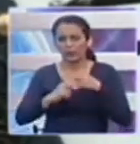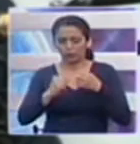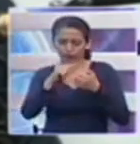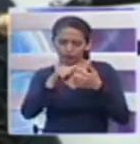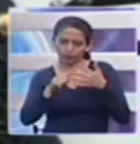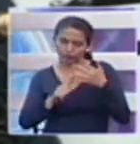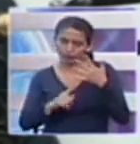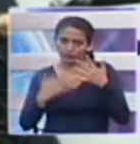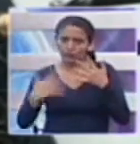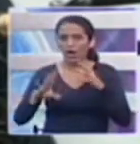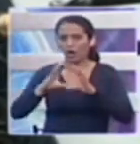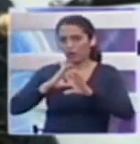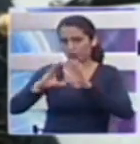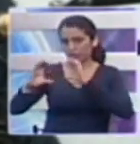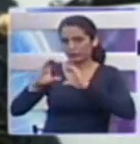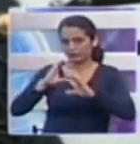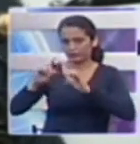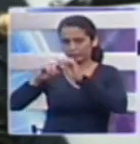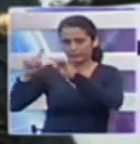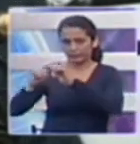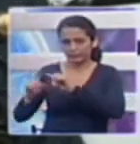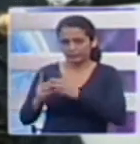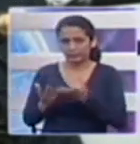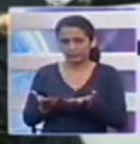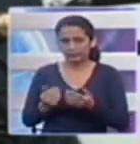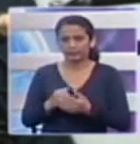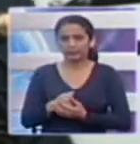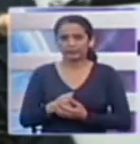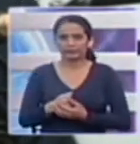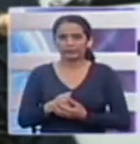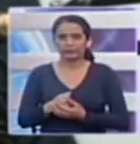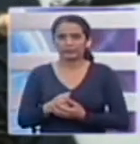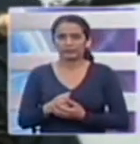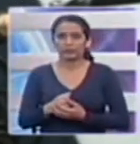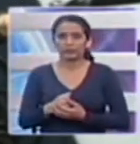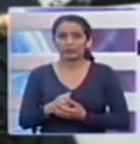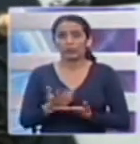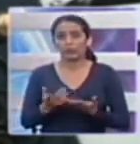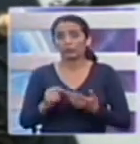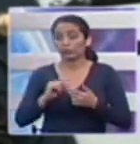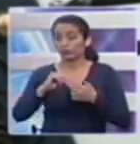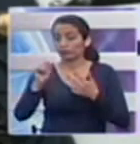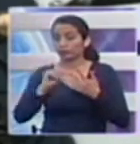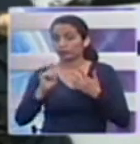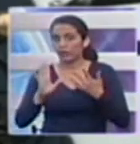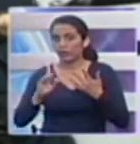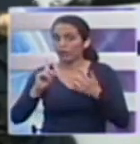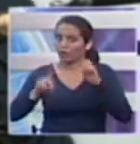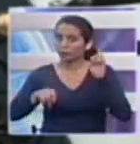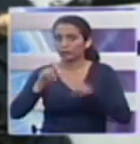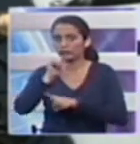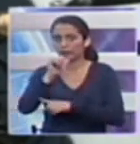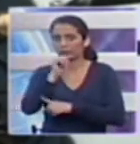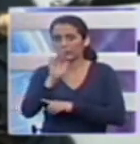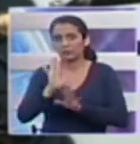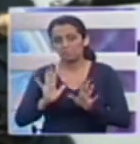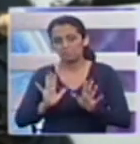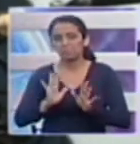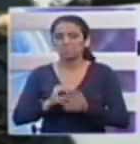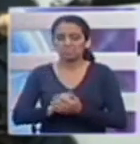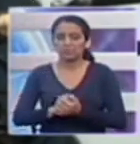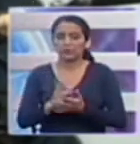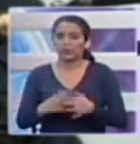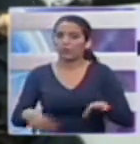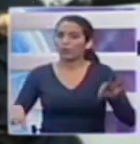estaban pendientes de tratar. No solucionarlos en el 100%, porque no todo se puede solucionar en el 100%, pero sí el dar la